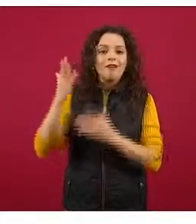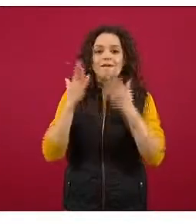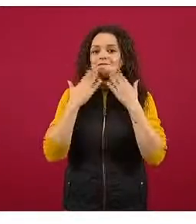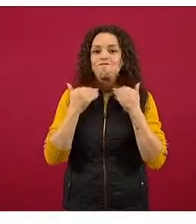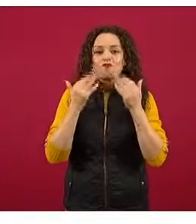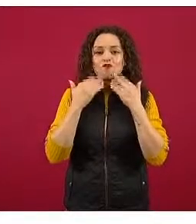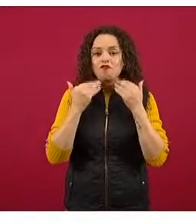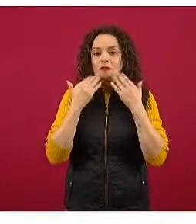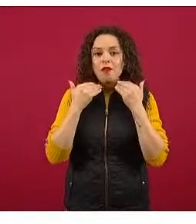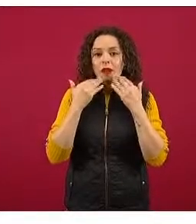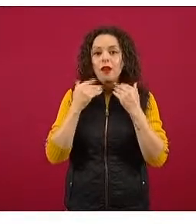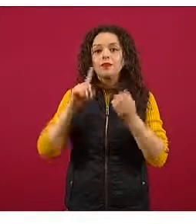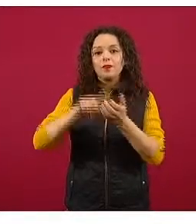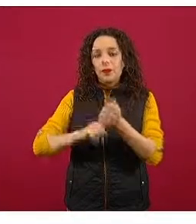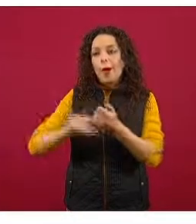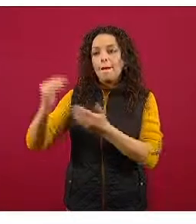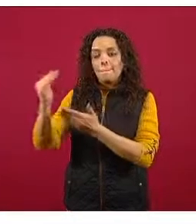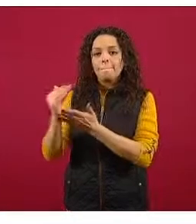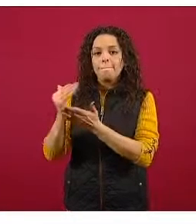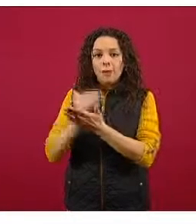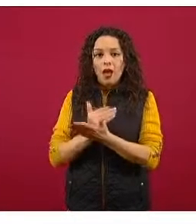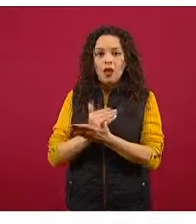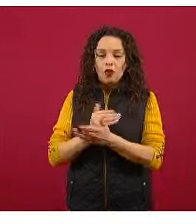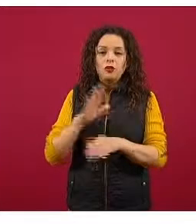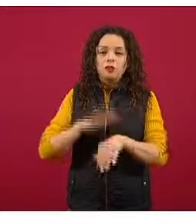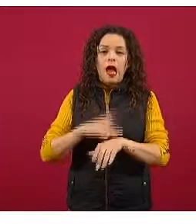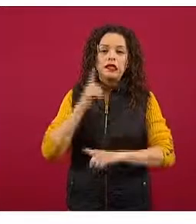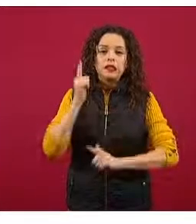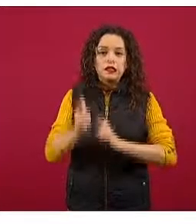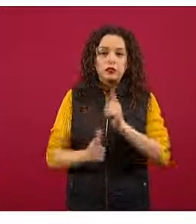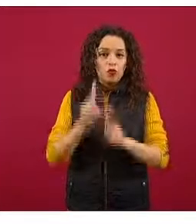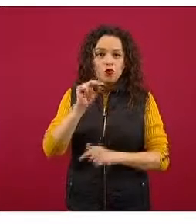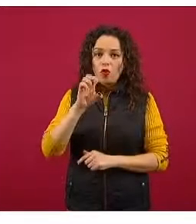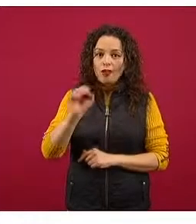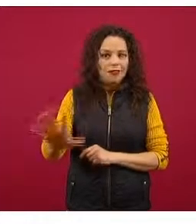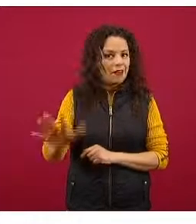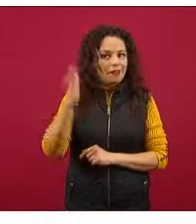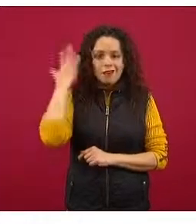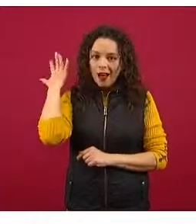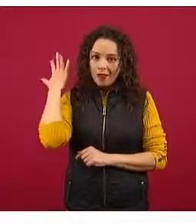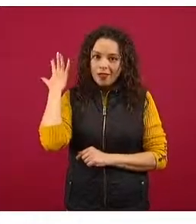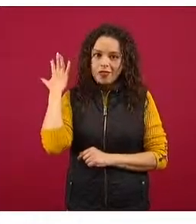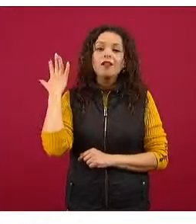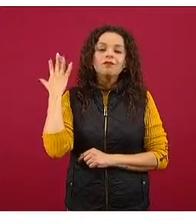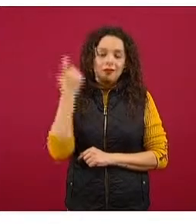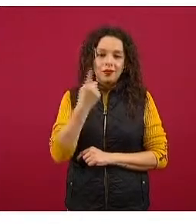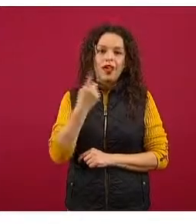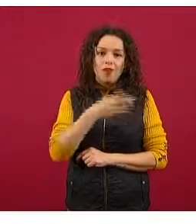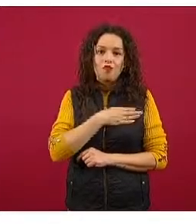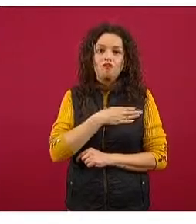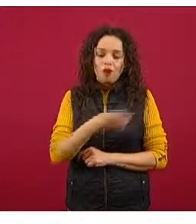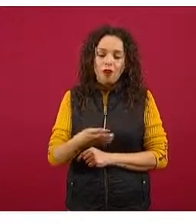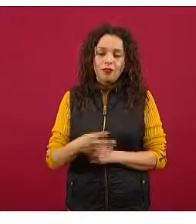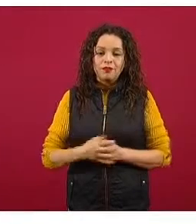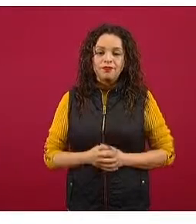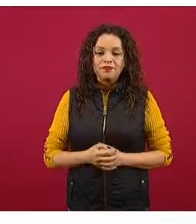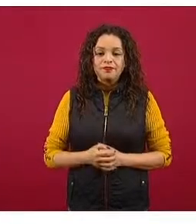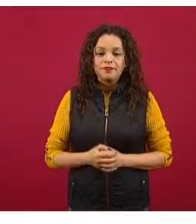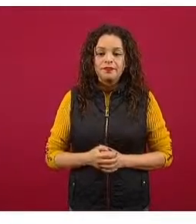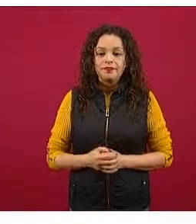misma velocidad que el número de defunciones, afortunadamente. Tenemos, como lo comenté, un total